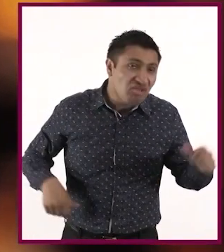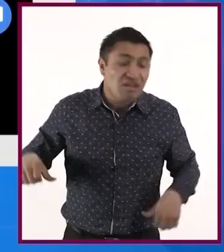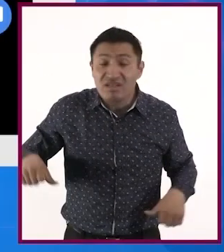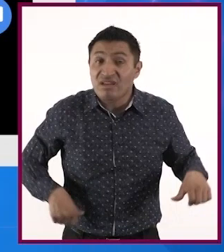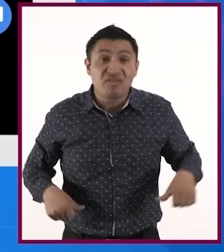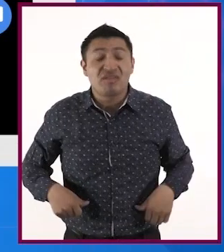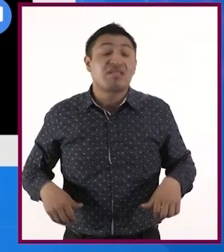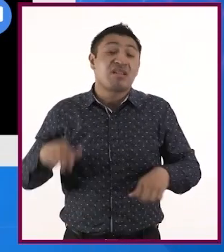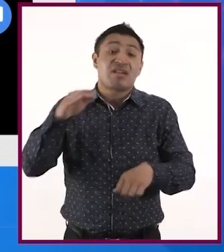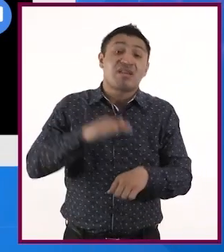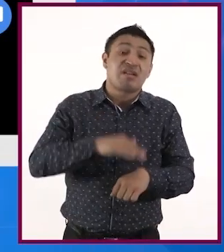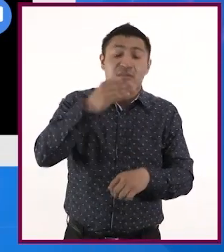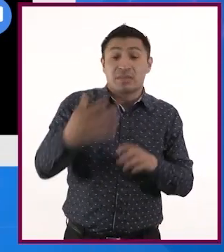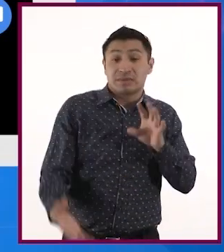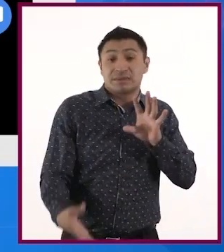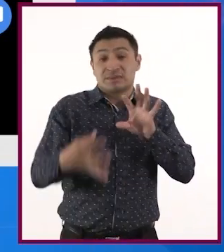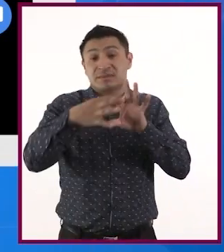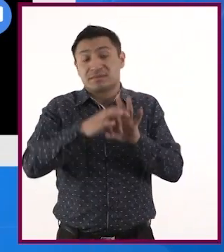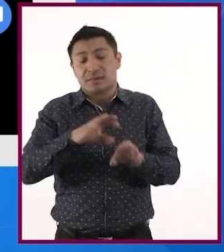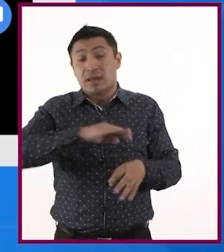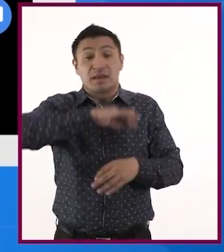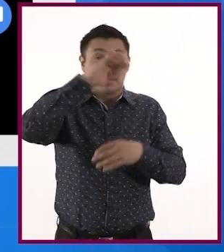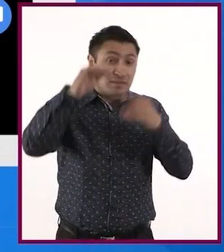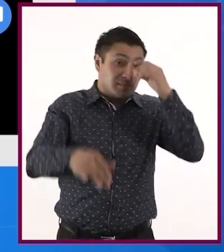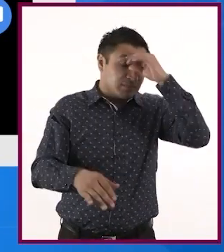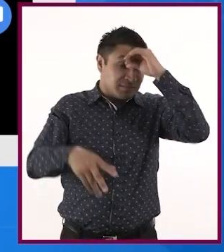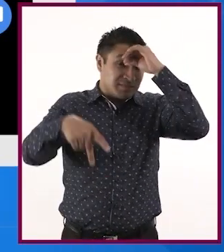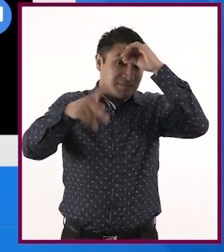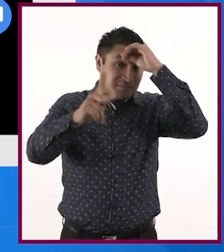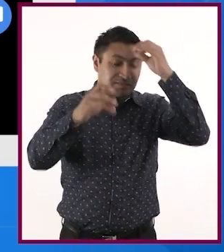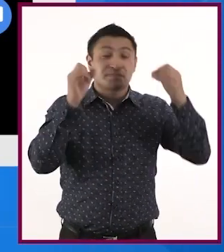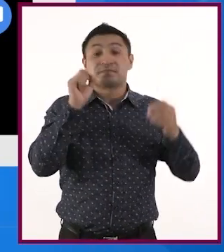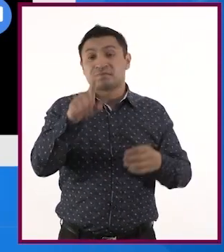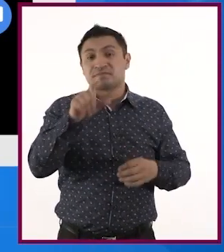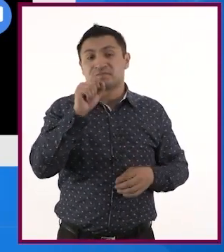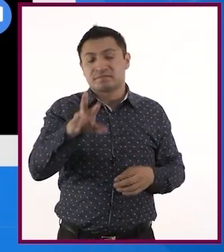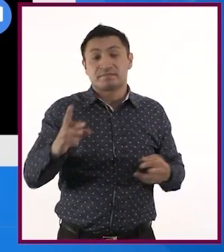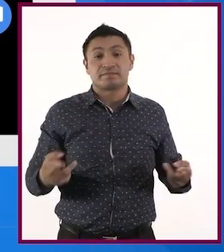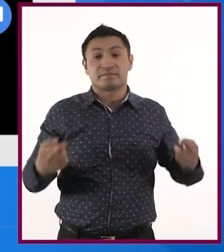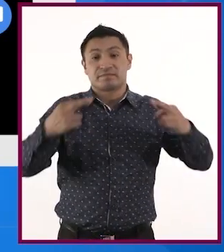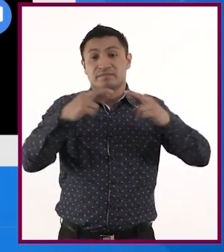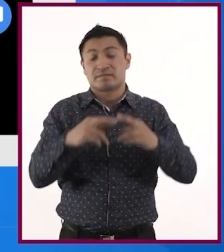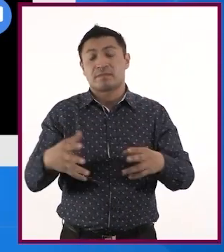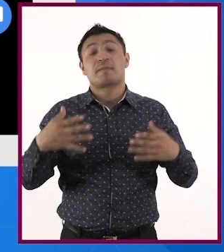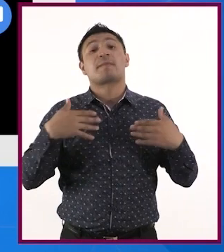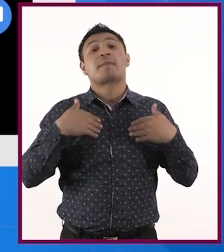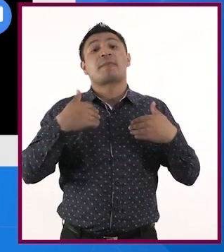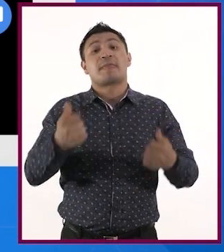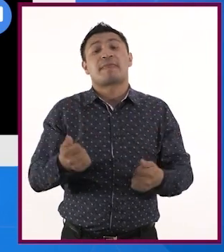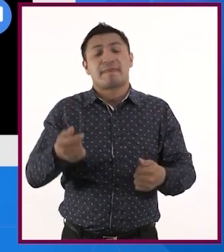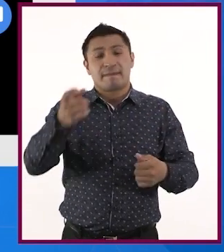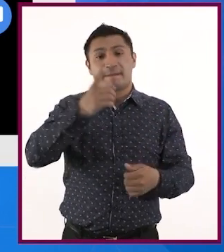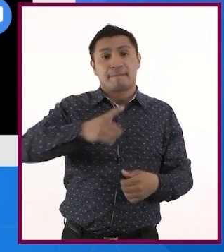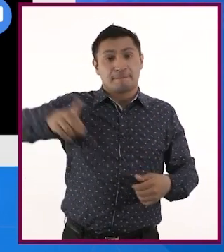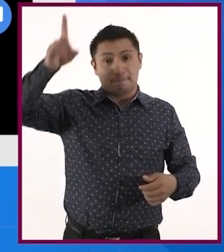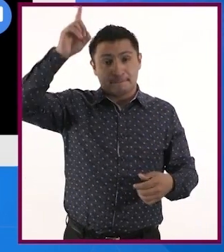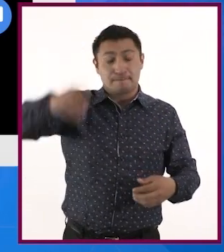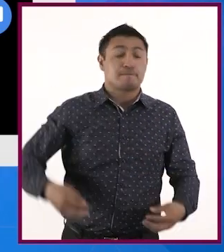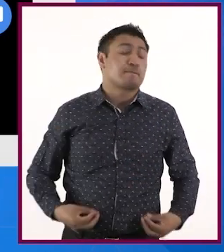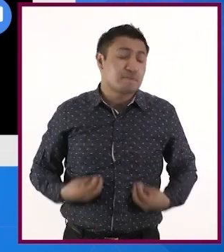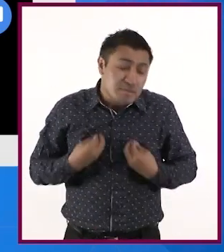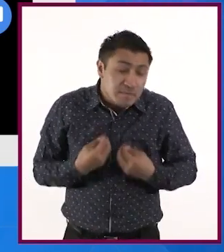en particular relacionadas con la muerte, pero también relacionadas con la comprensión del universo.